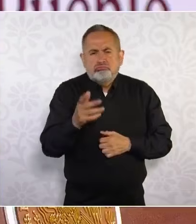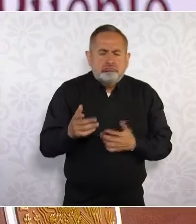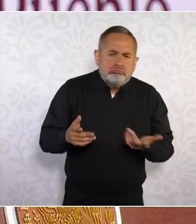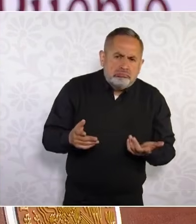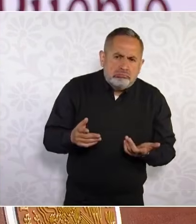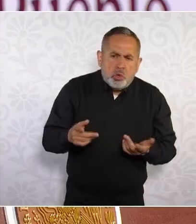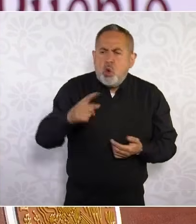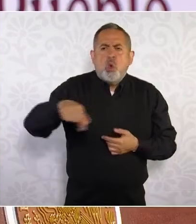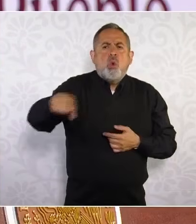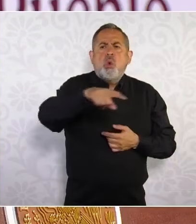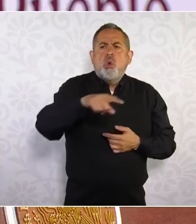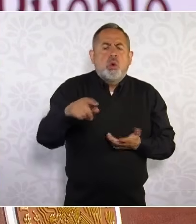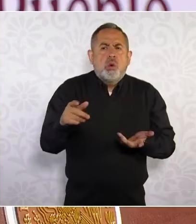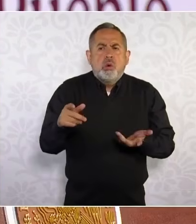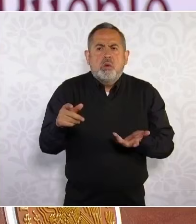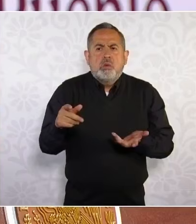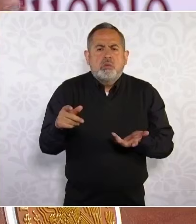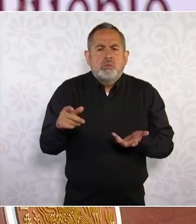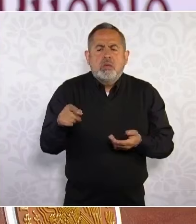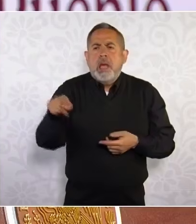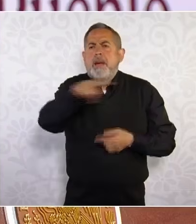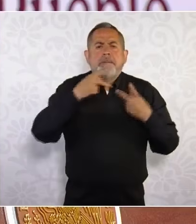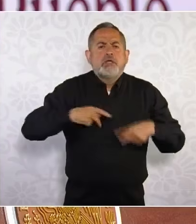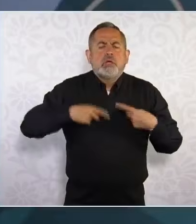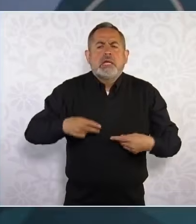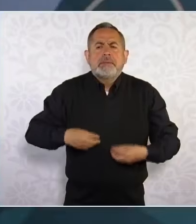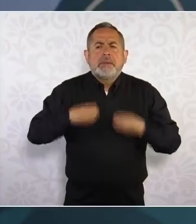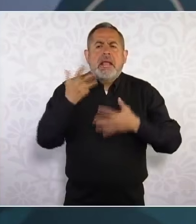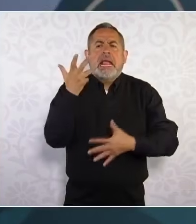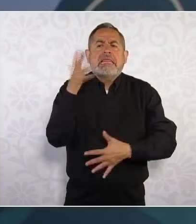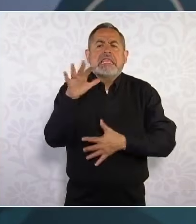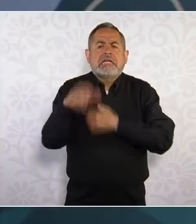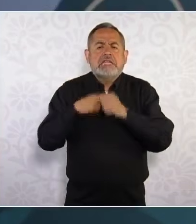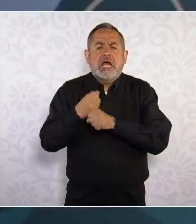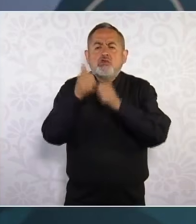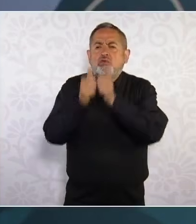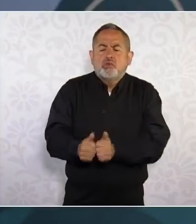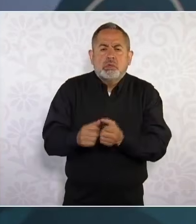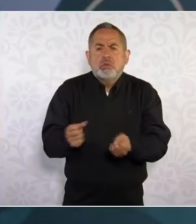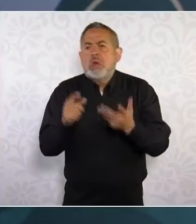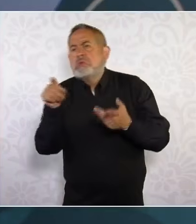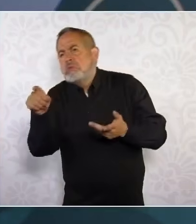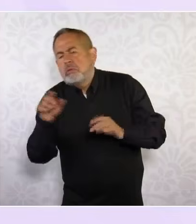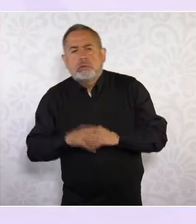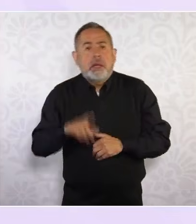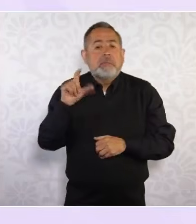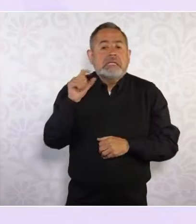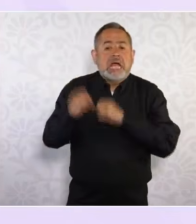¿cuántos llevan 10 años viviendo aquí? Pocos. 20 años,